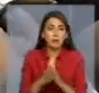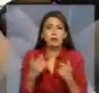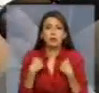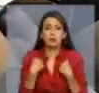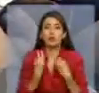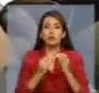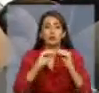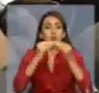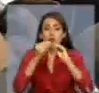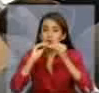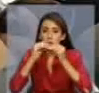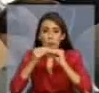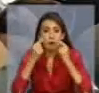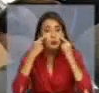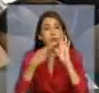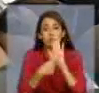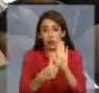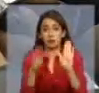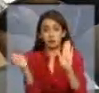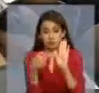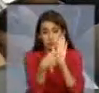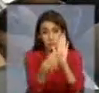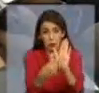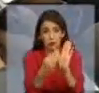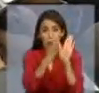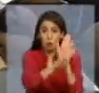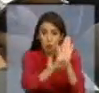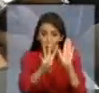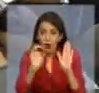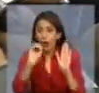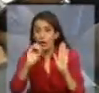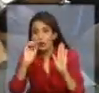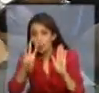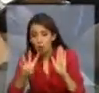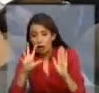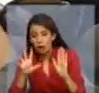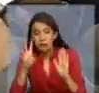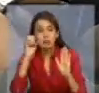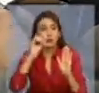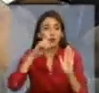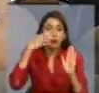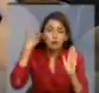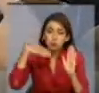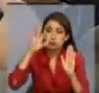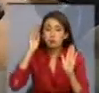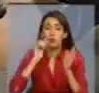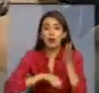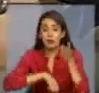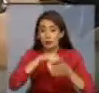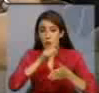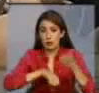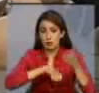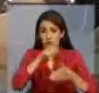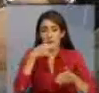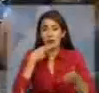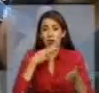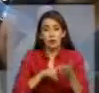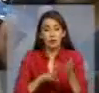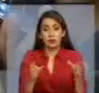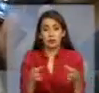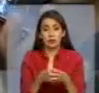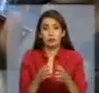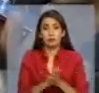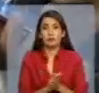Ya se verán si es que son o no 44. 44 pudieron haber firmado un comunicado light. Ese debe